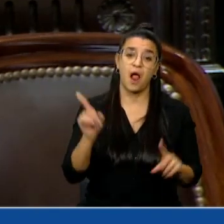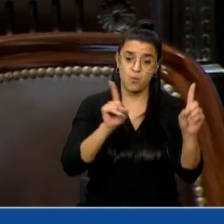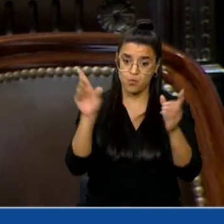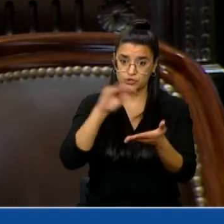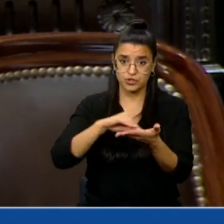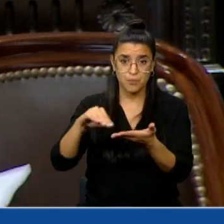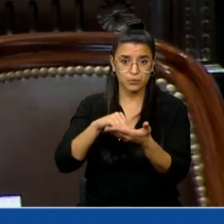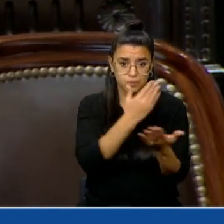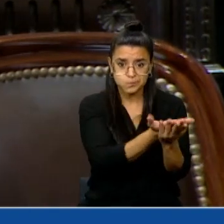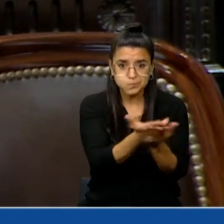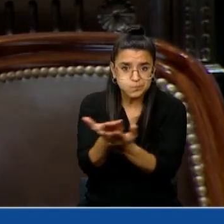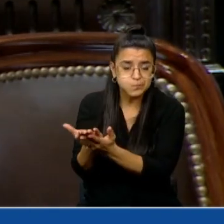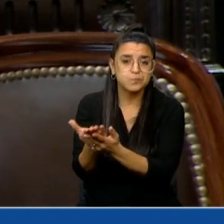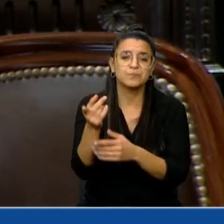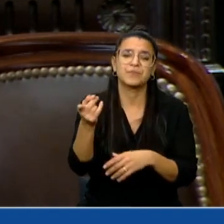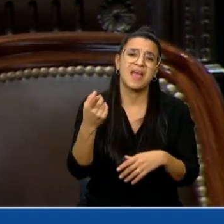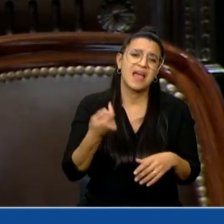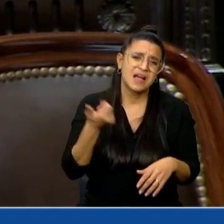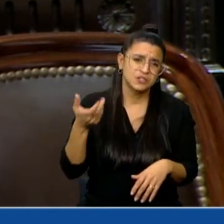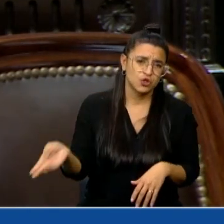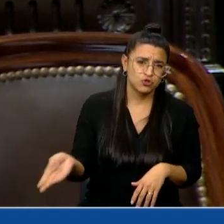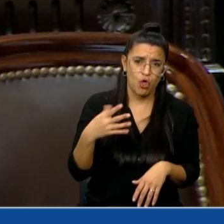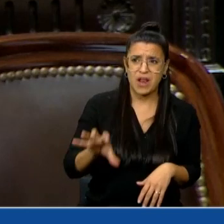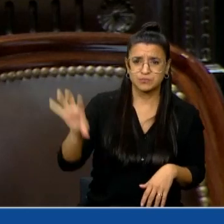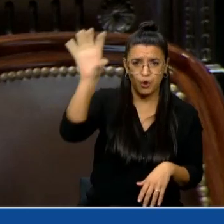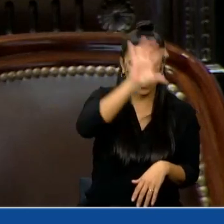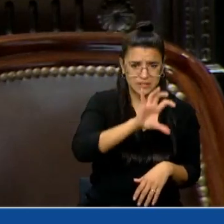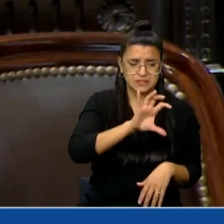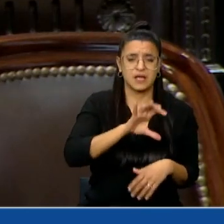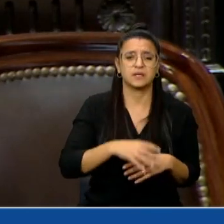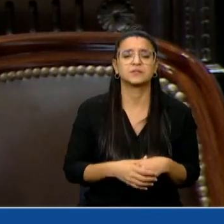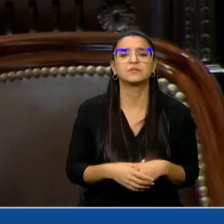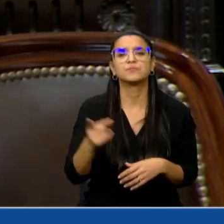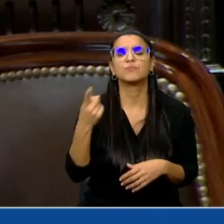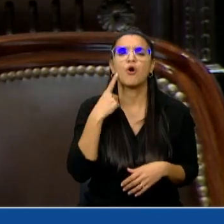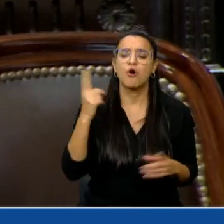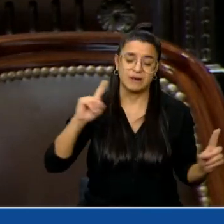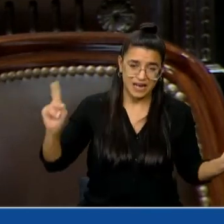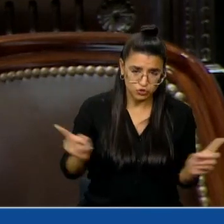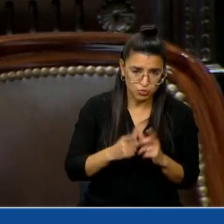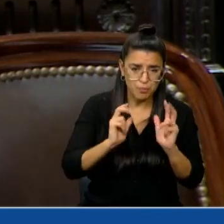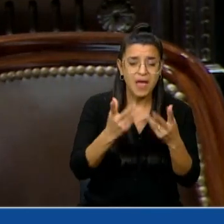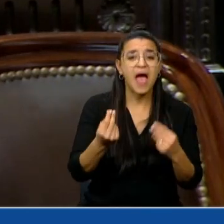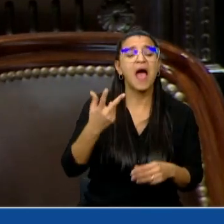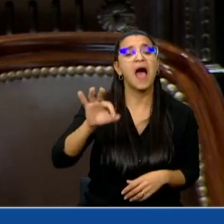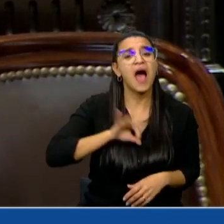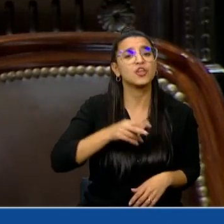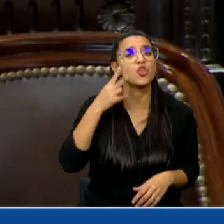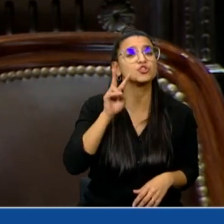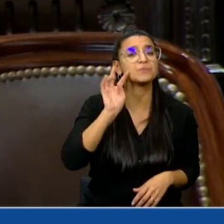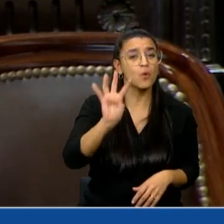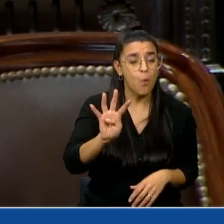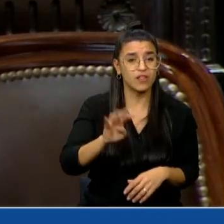diputados de prácticamente de todas las provincias. Haciendo un resumen, en el año